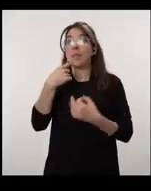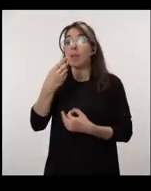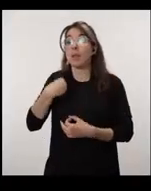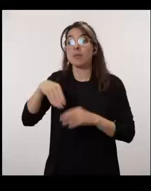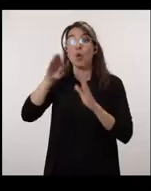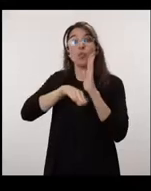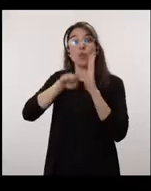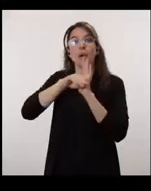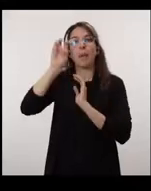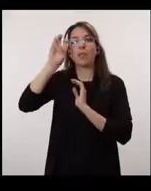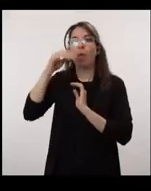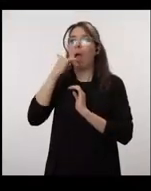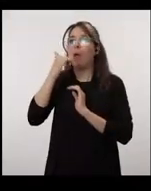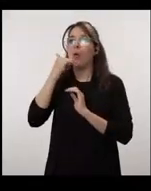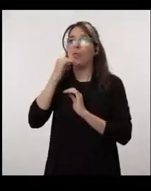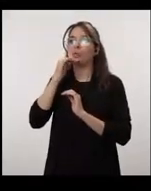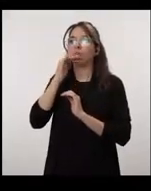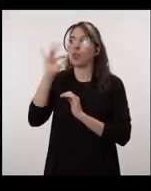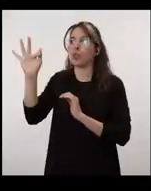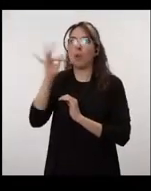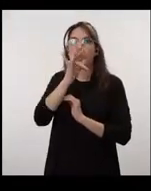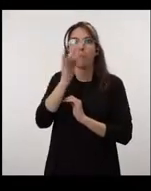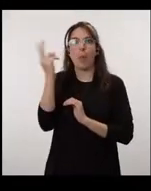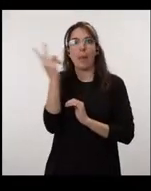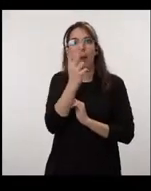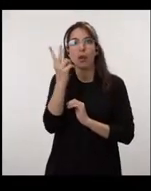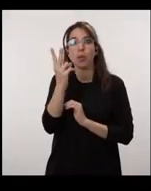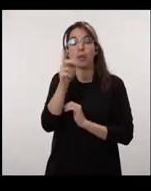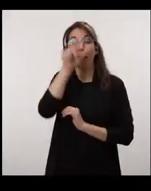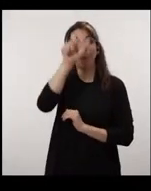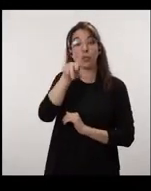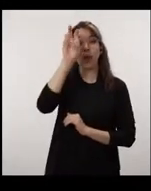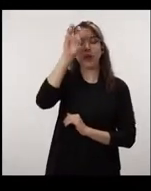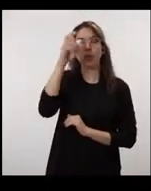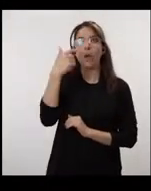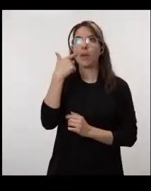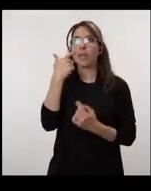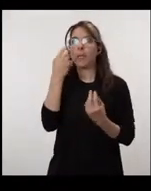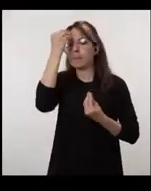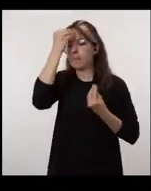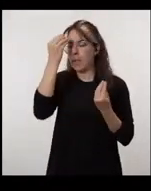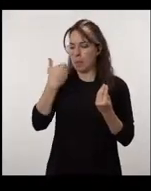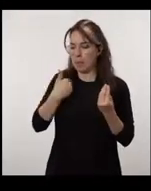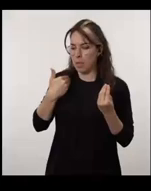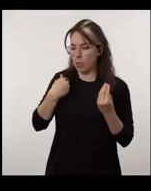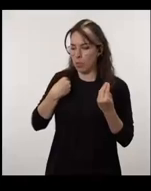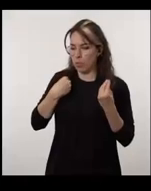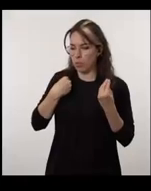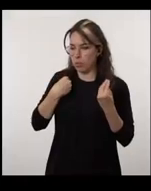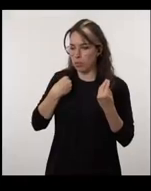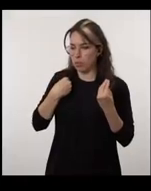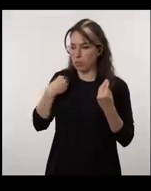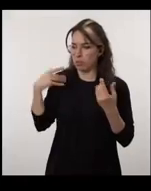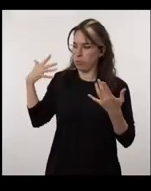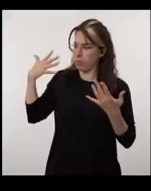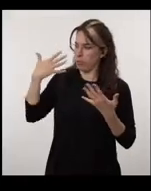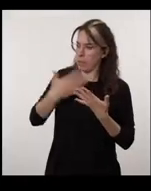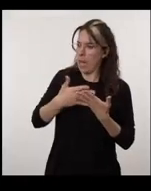todos los implicados para el caso de los mentores te obliga a reflexionar sobre tu propia carrera además